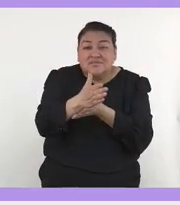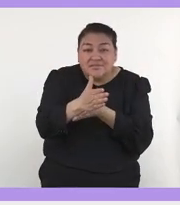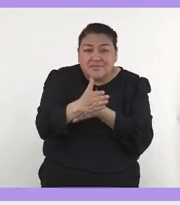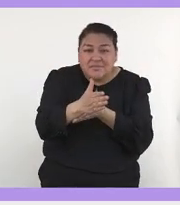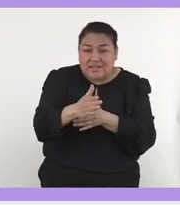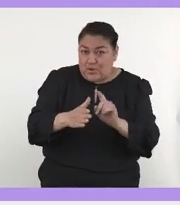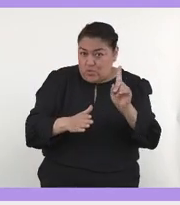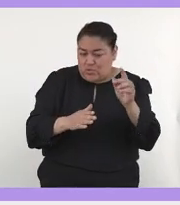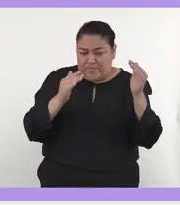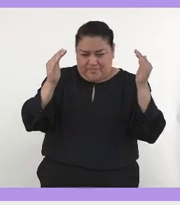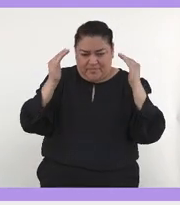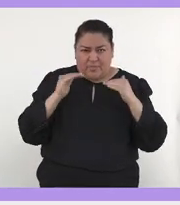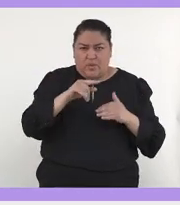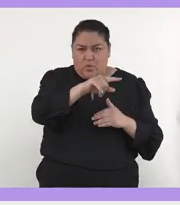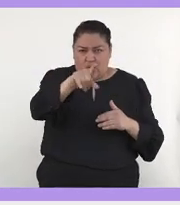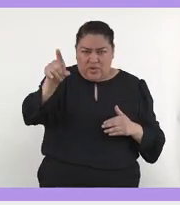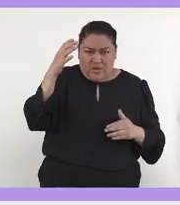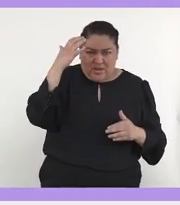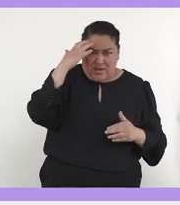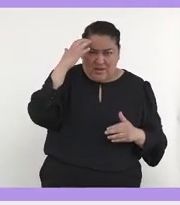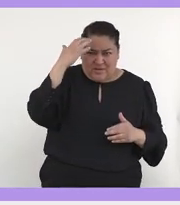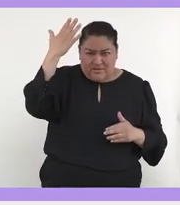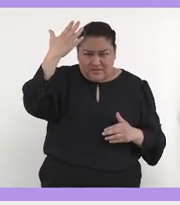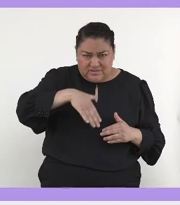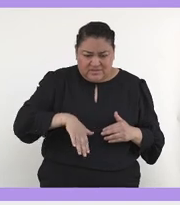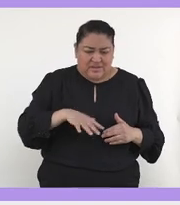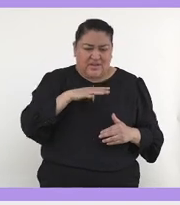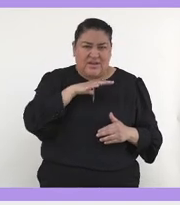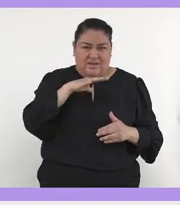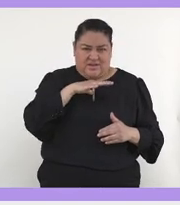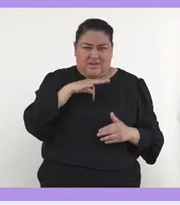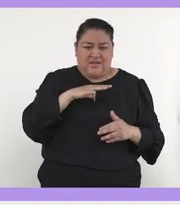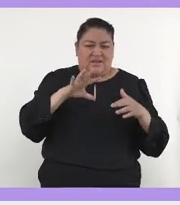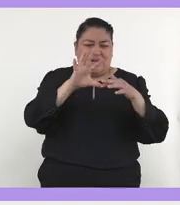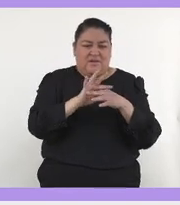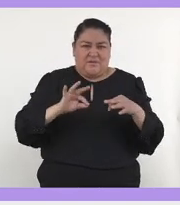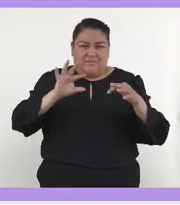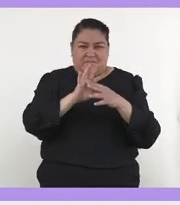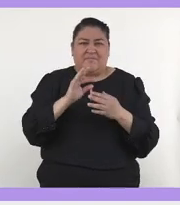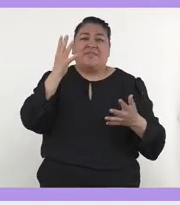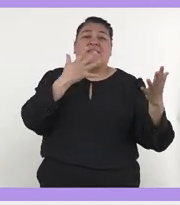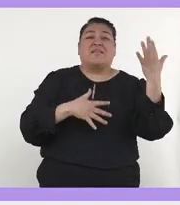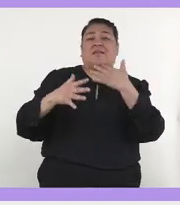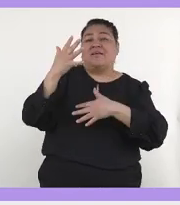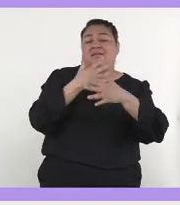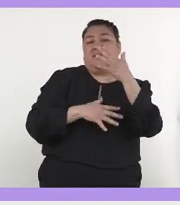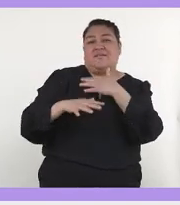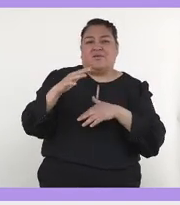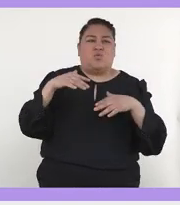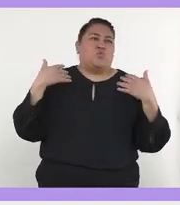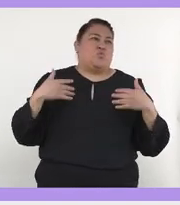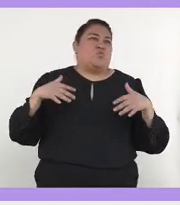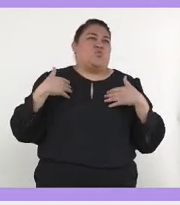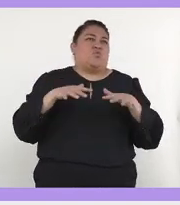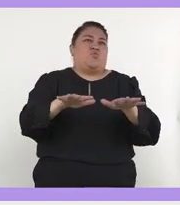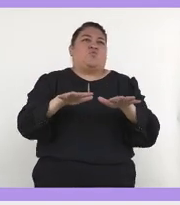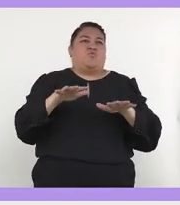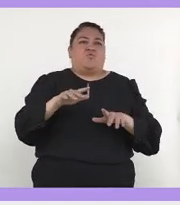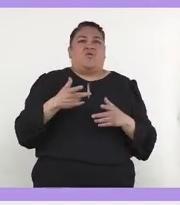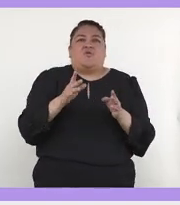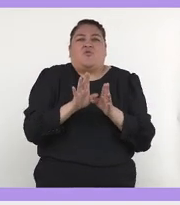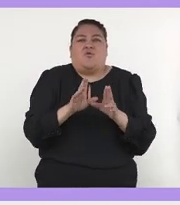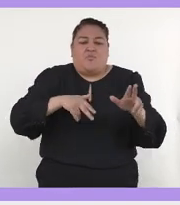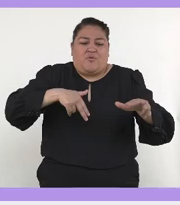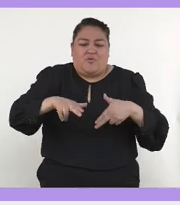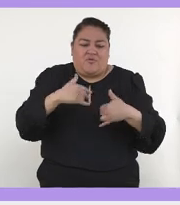a mí me encantaría Y si alguien conoce a alguien que lo sepa hacer por ejemplo narración de partidos en lengua de señas mexicana o sea yo me imagino que eso debe ser una cosa